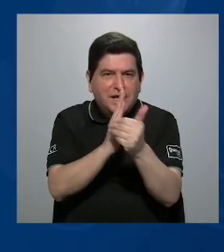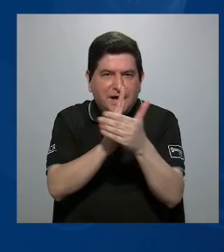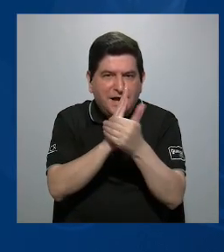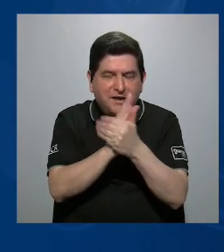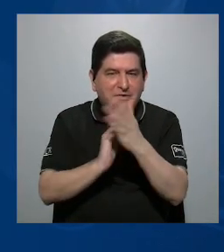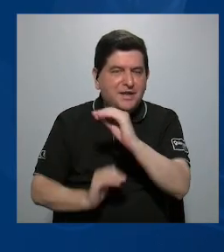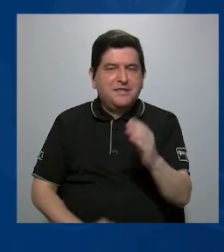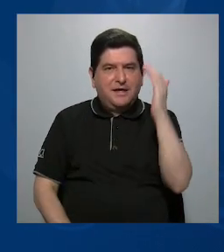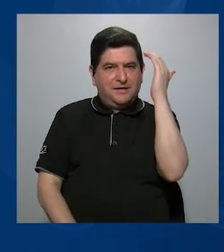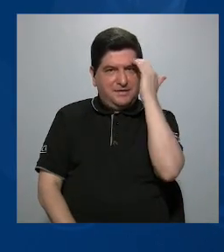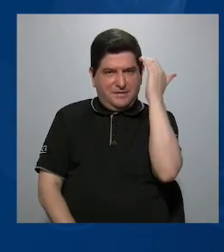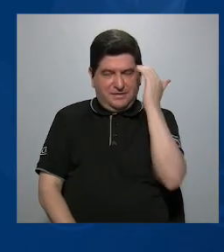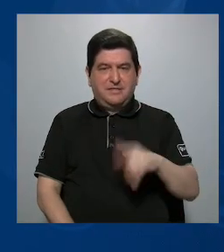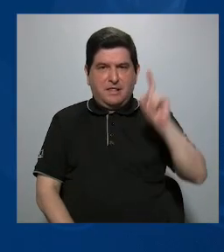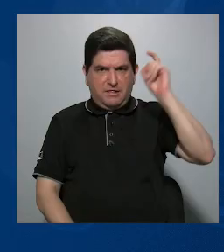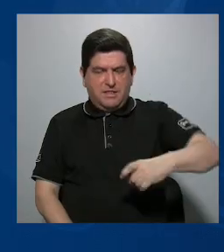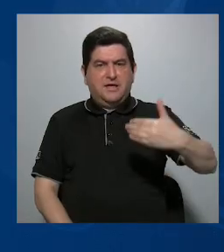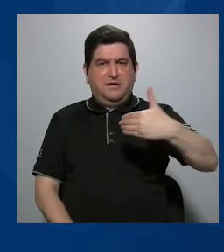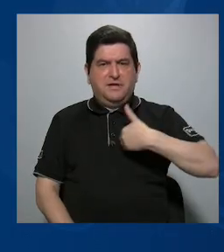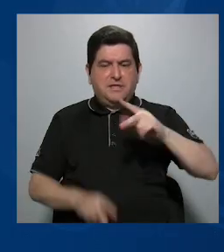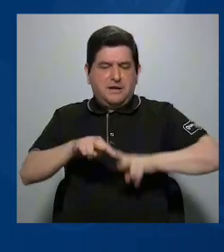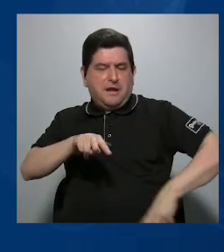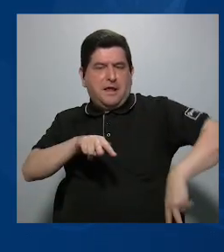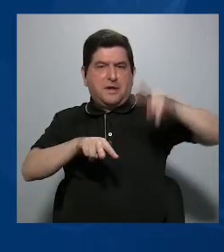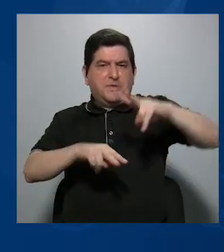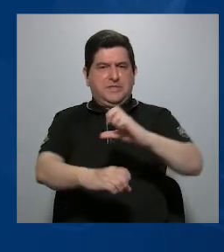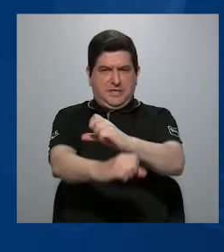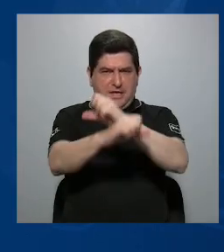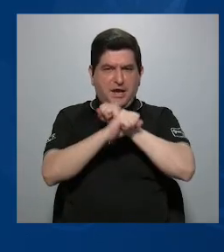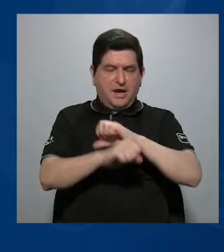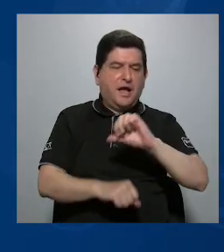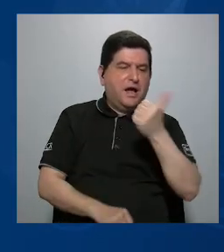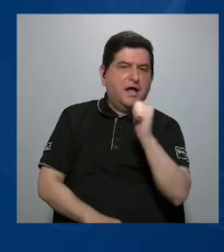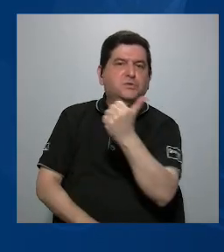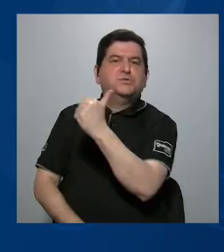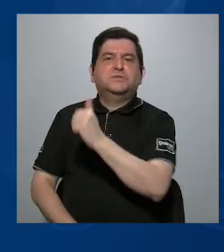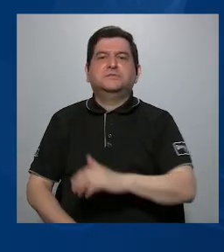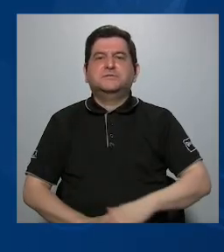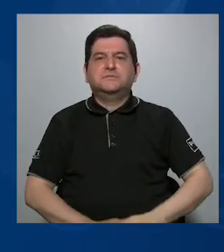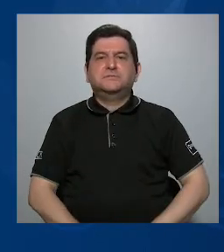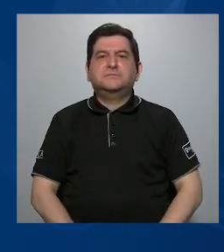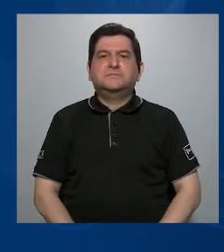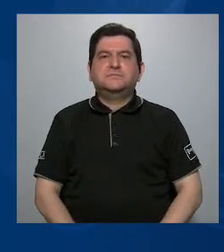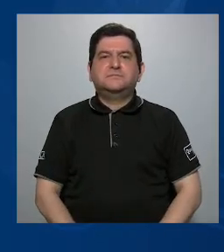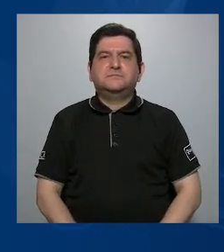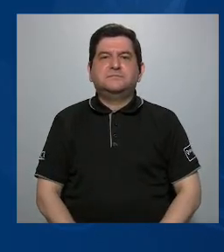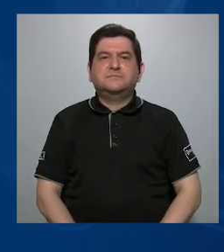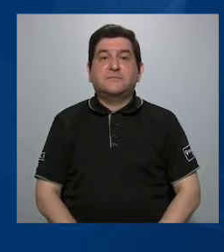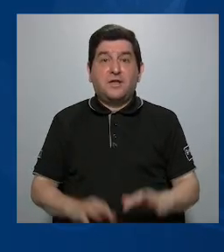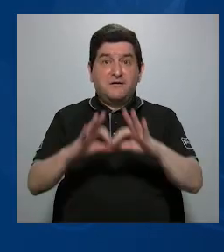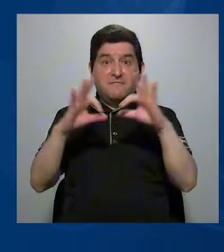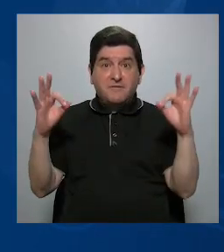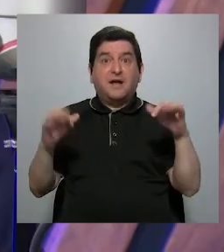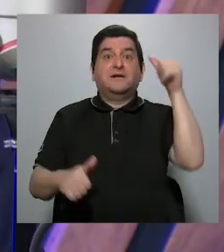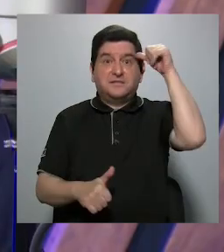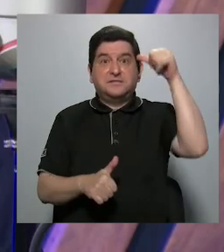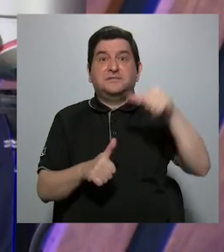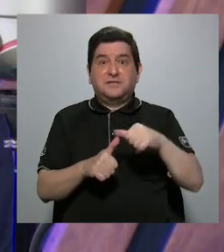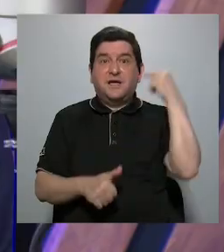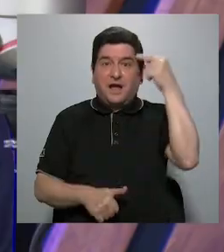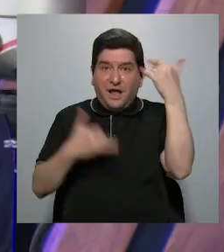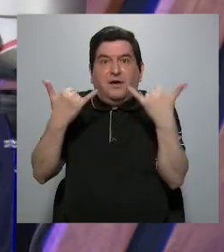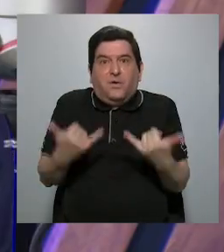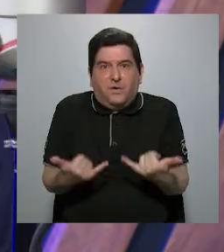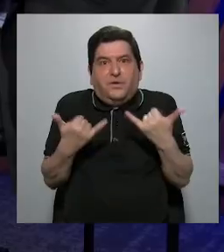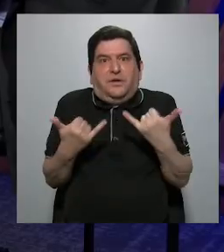emplea más sagacidad y saber debe obtener ventajas seguras sobre las otras. Es una frase